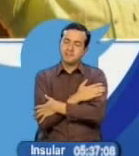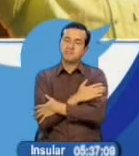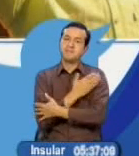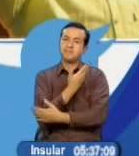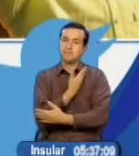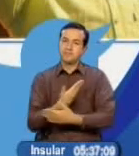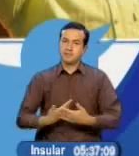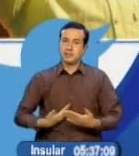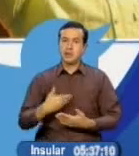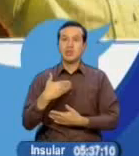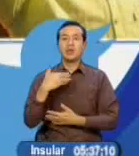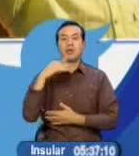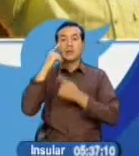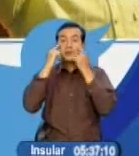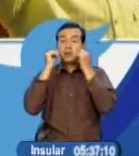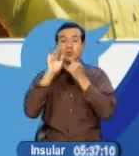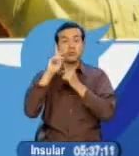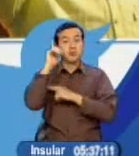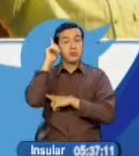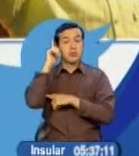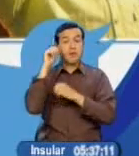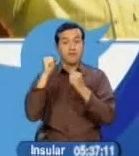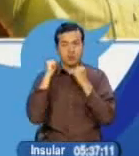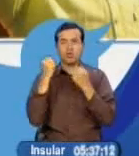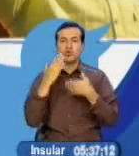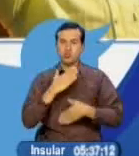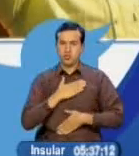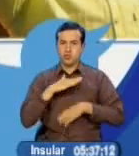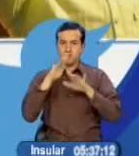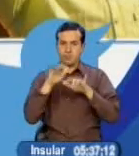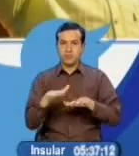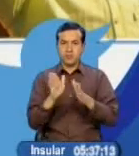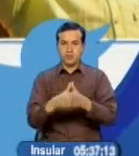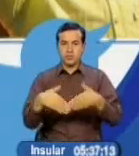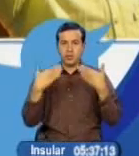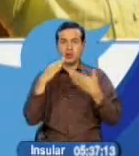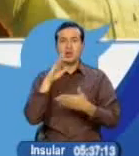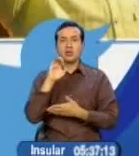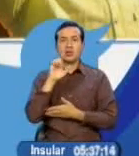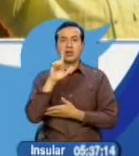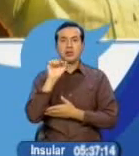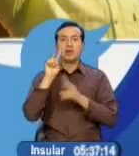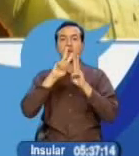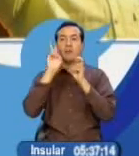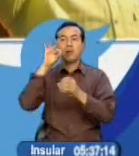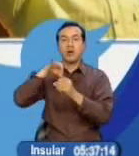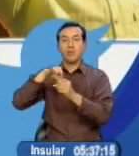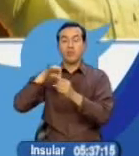presidente Santos por su liderazgo y valentía. Escribiré un artículo en el Telégrafo sobre el voto facultativo.